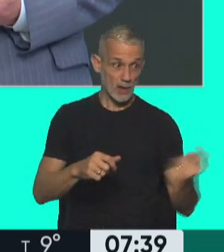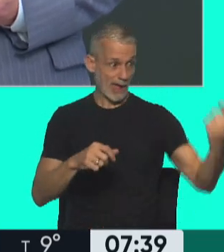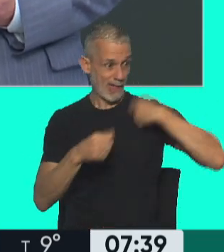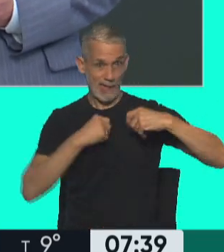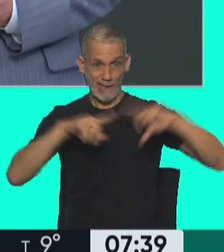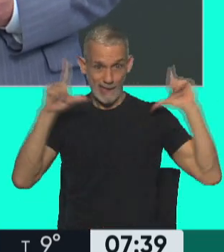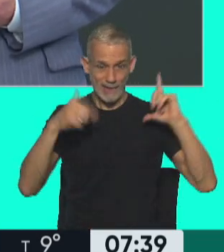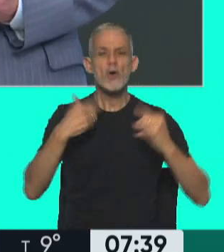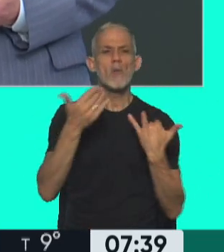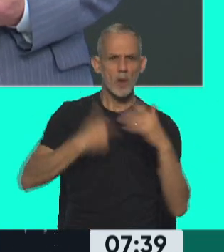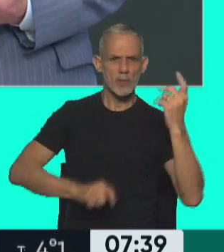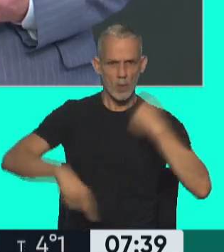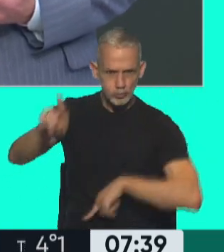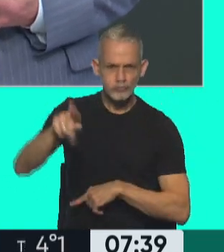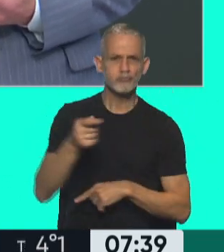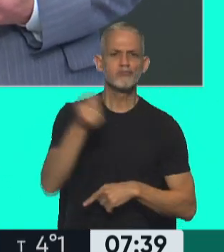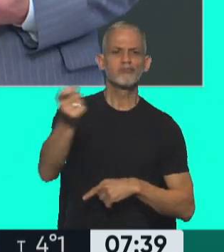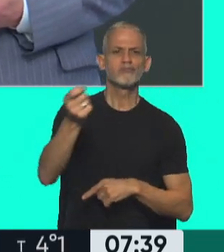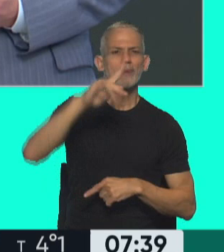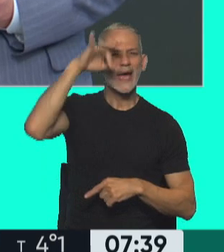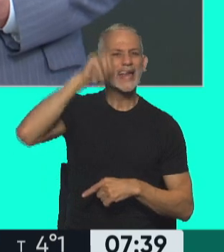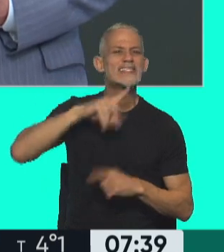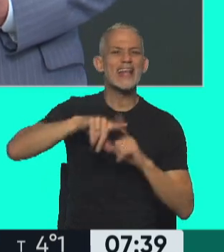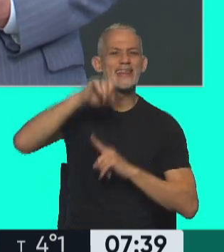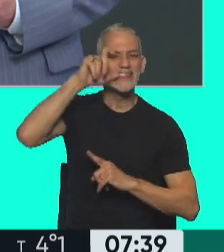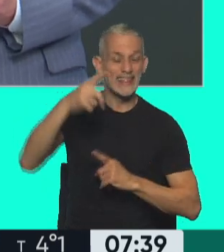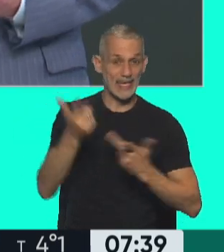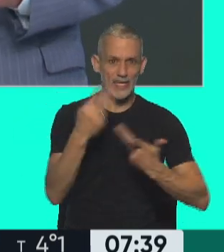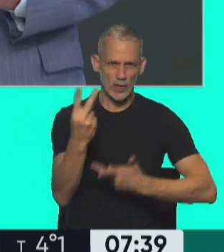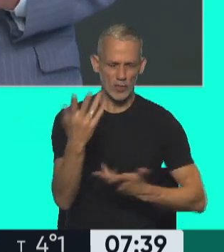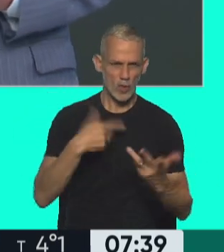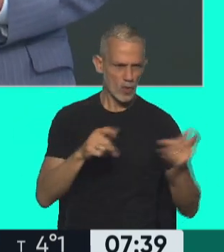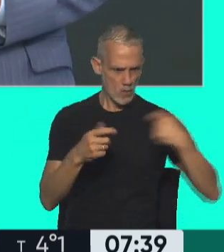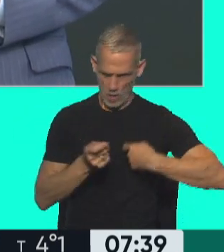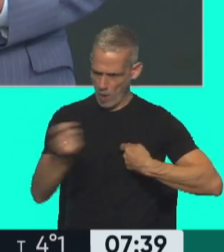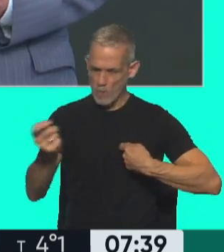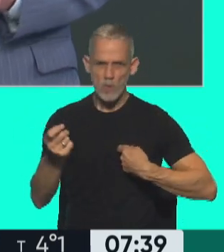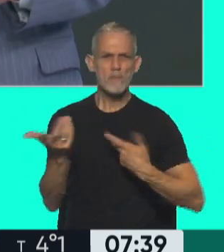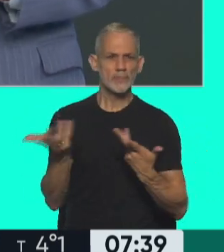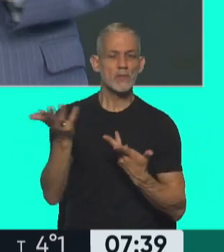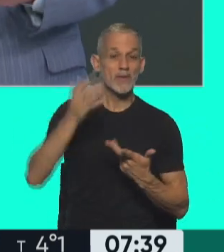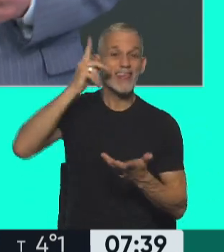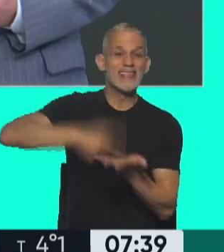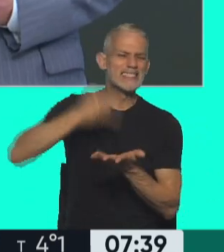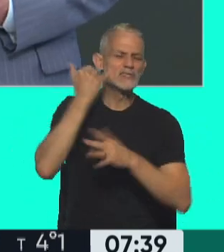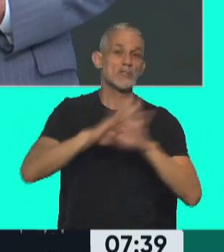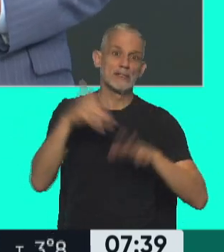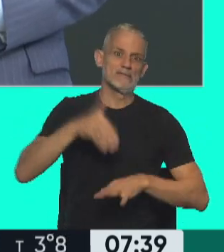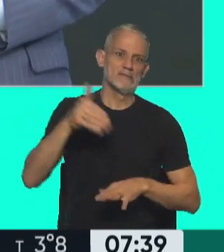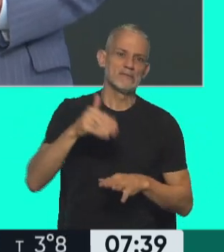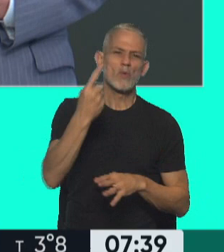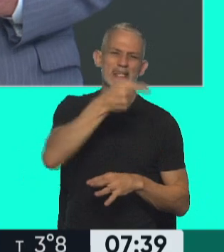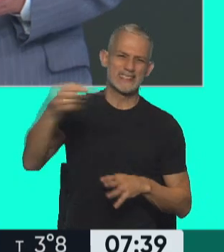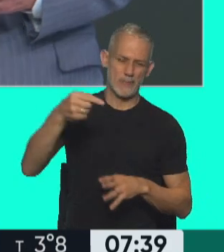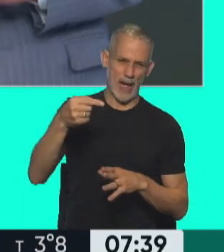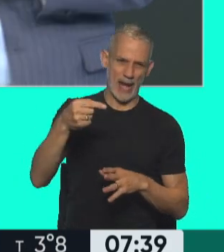damnificada en un proceso se constituya en querellante. En este caso en particular, la decisión se había demorado poco más de una